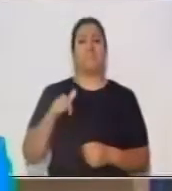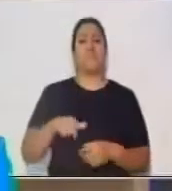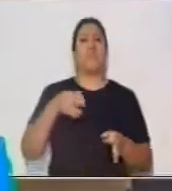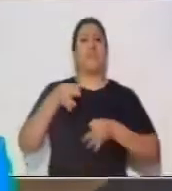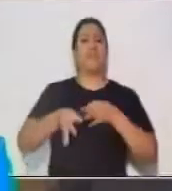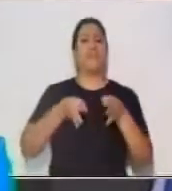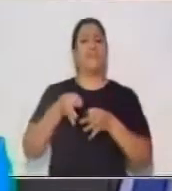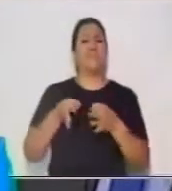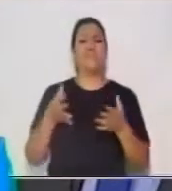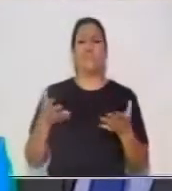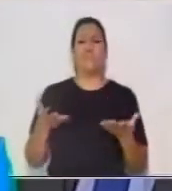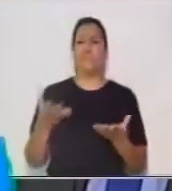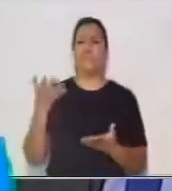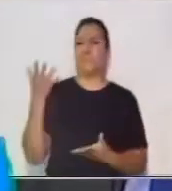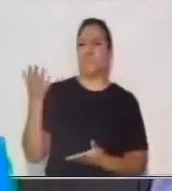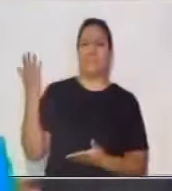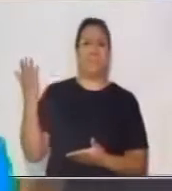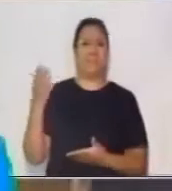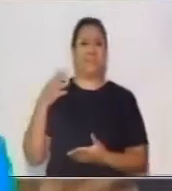2499-0000.